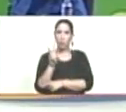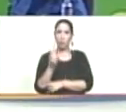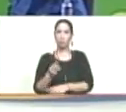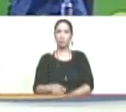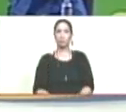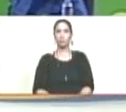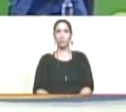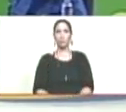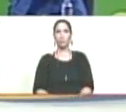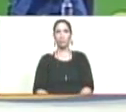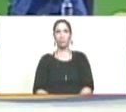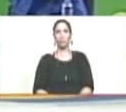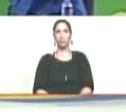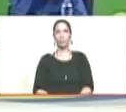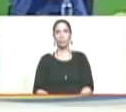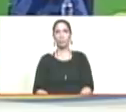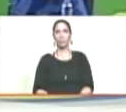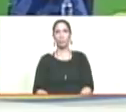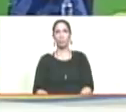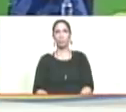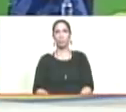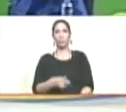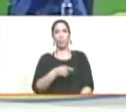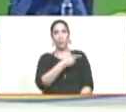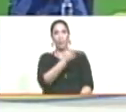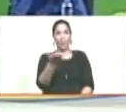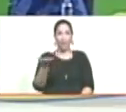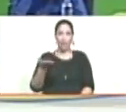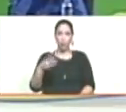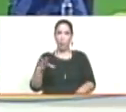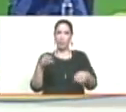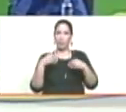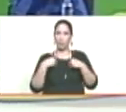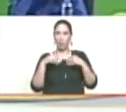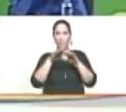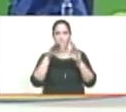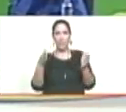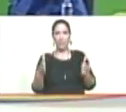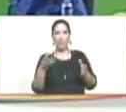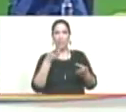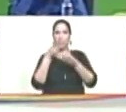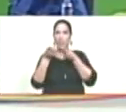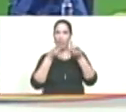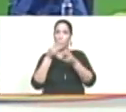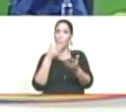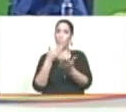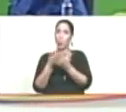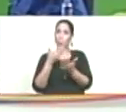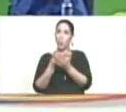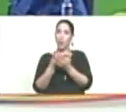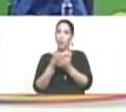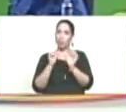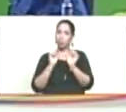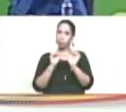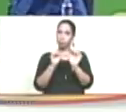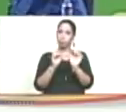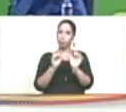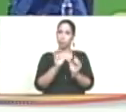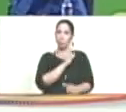Si ellos me dicen que ellos aceptaran esa mesa de diálogo que está propuesta permanentemente por parte